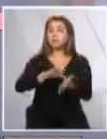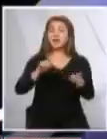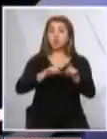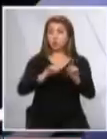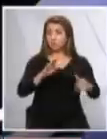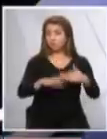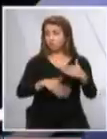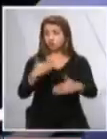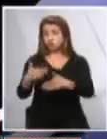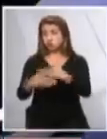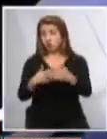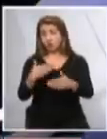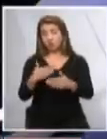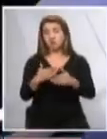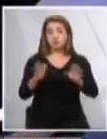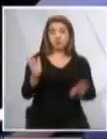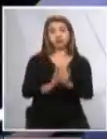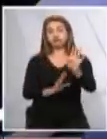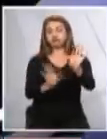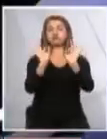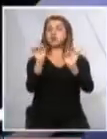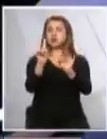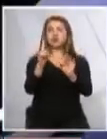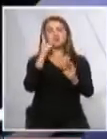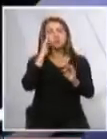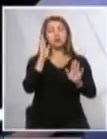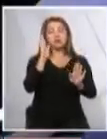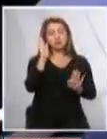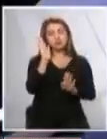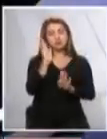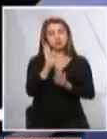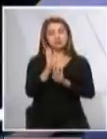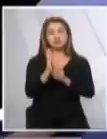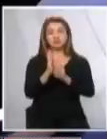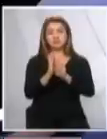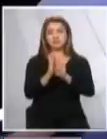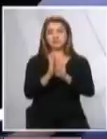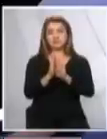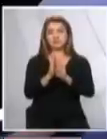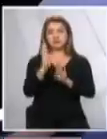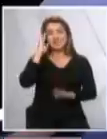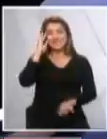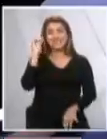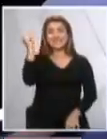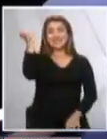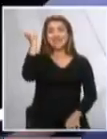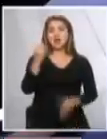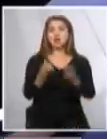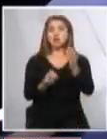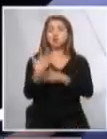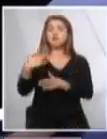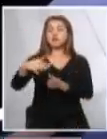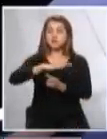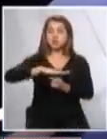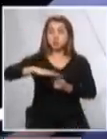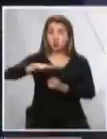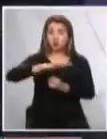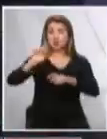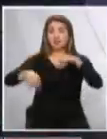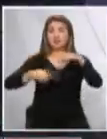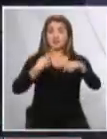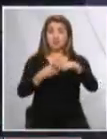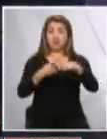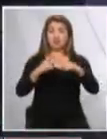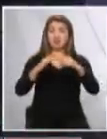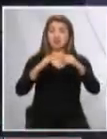funcionando razonablemente, no voy a decir que estupendo, pero razonablemente. Por tanto, crear una situación incluso más